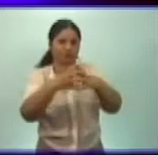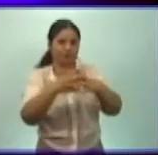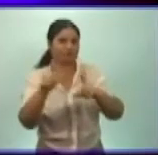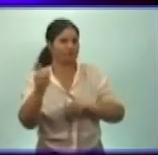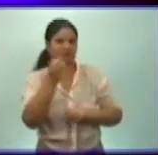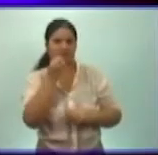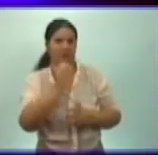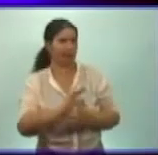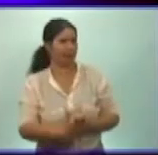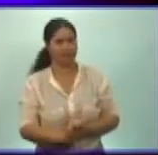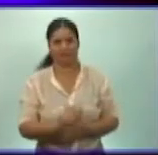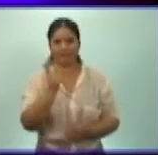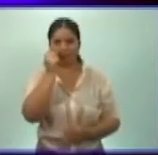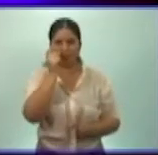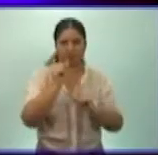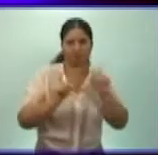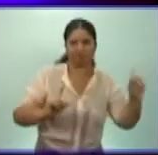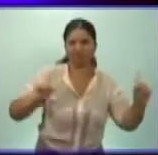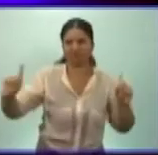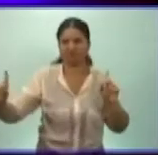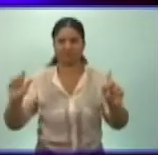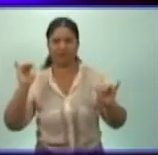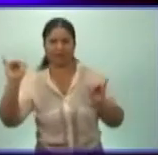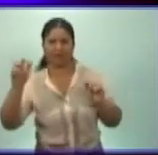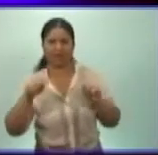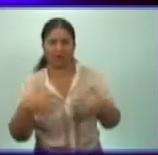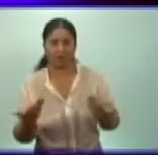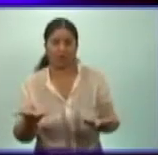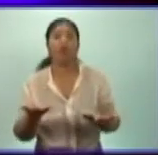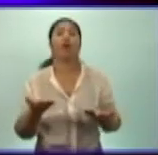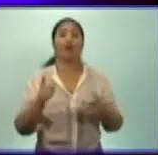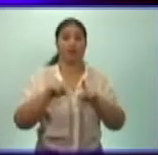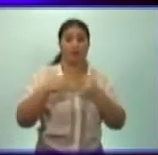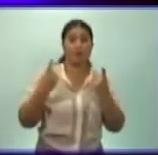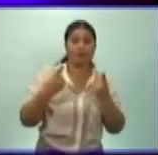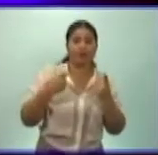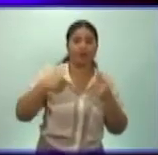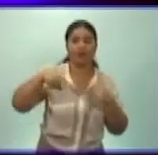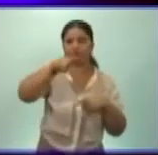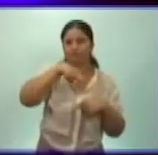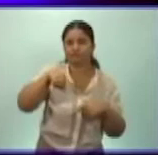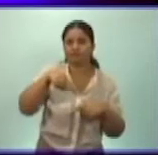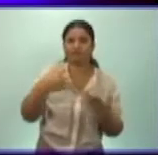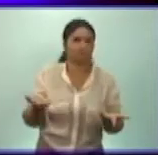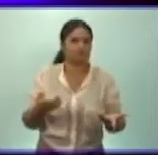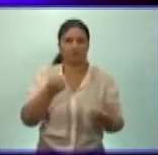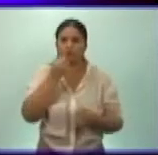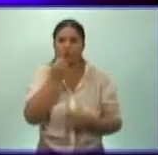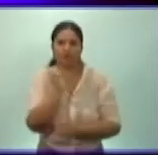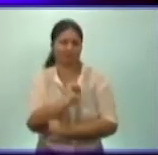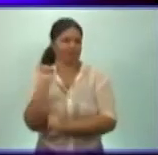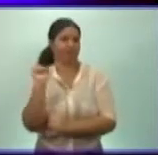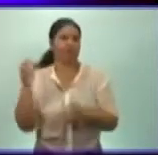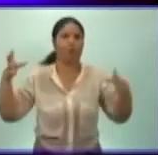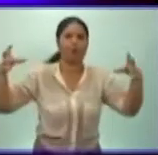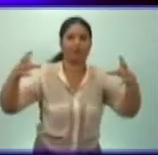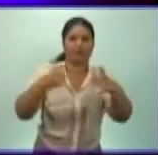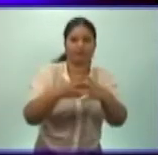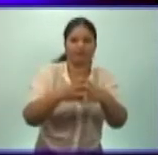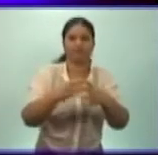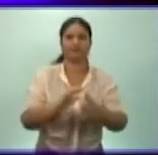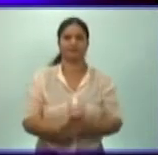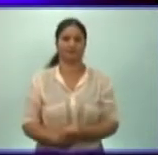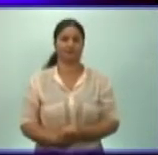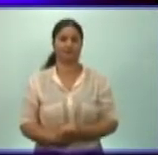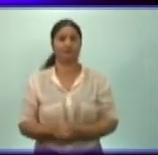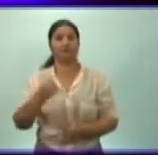primer ministro Richelieu. ¿Por qué? Porque como Luis XIV no lo había logrado, él por supuesto continúa las ideas del cardenal anterior